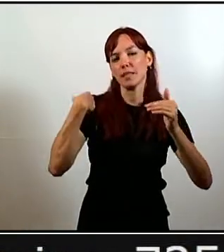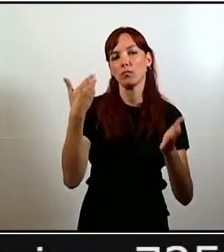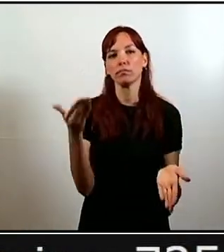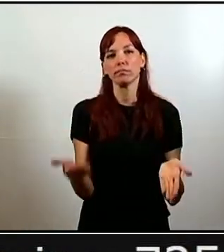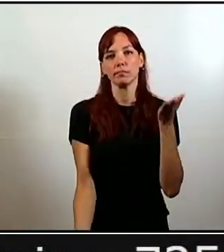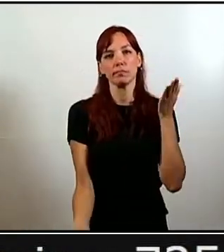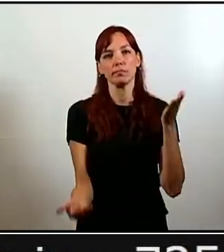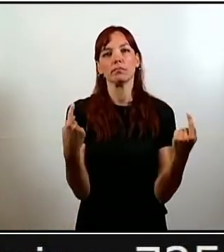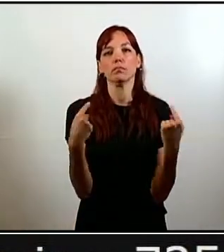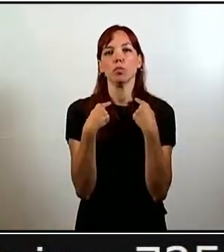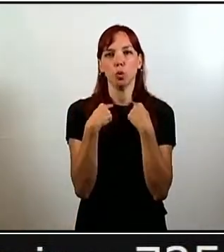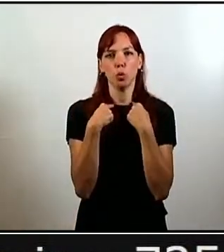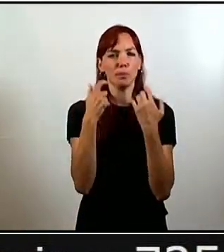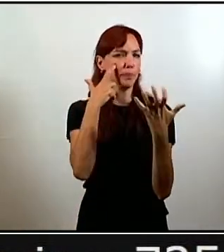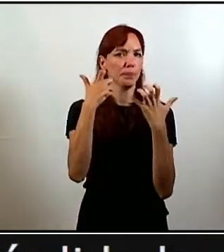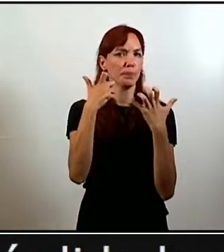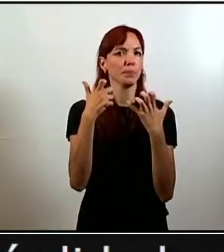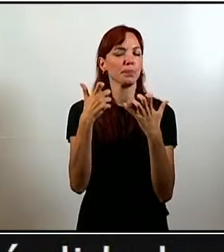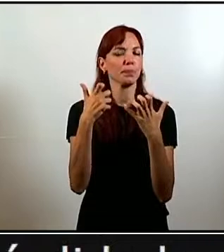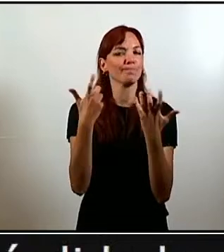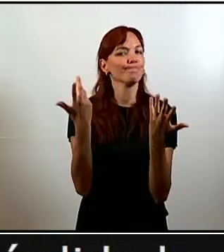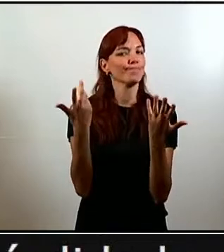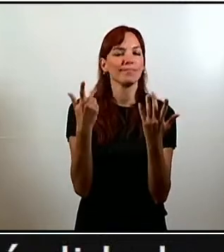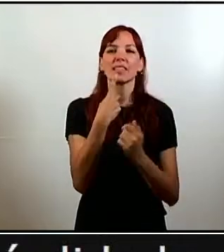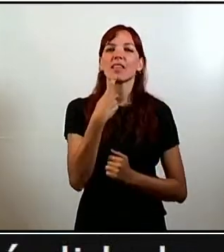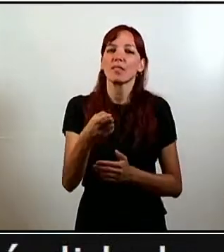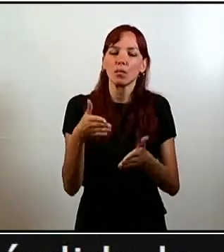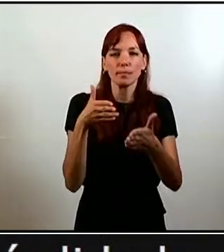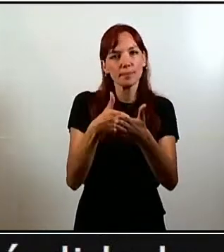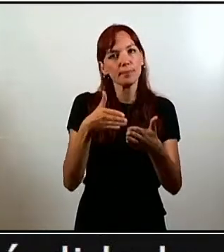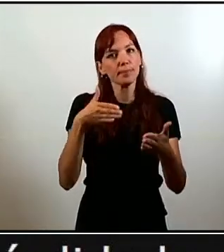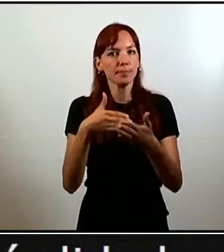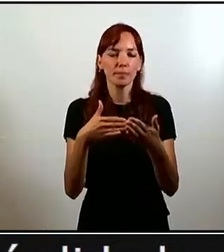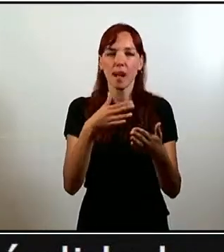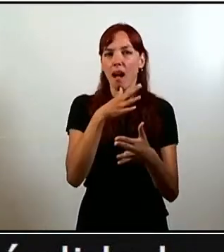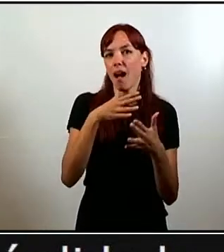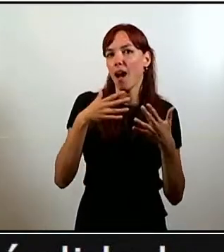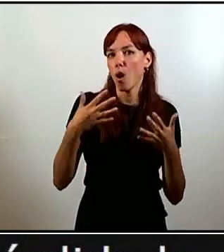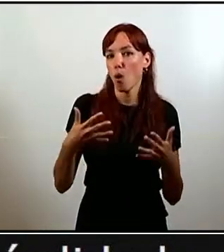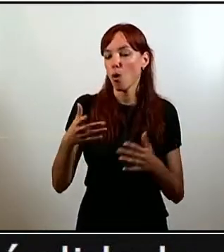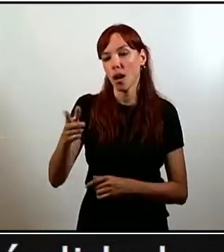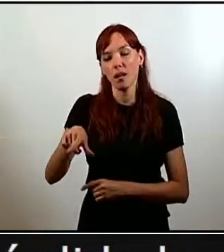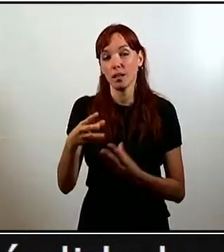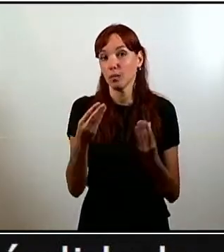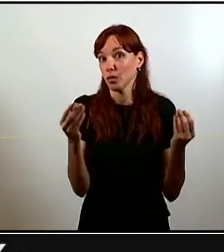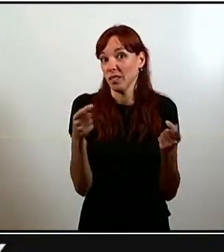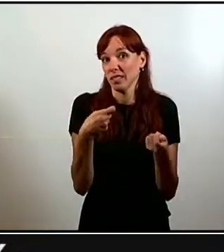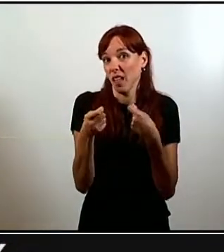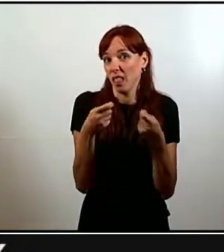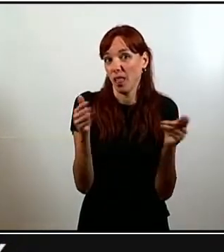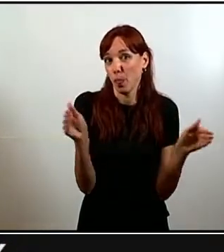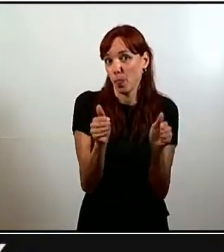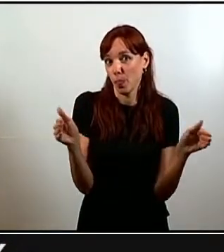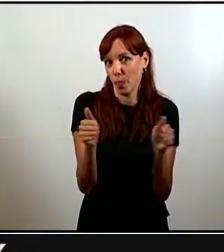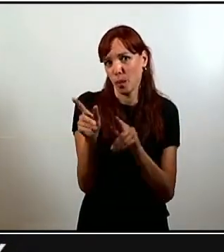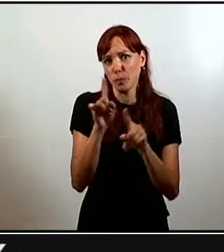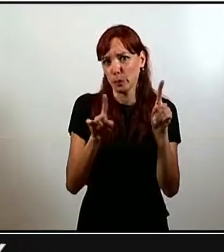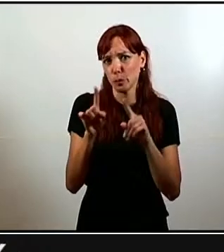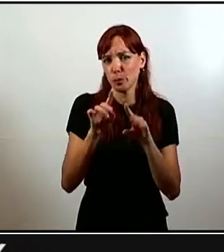pérdida lo que refleja es las dificultades por las que están atravesando actualmente muchos pequeños negocios. En